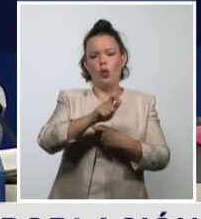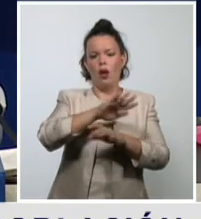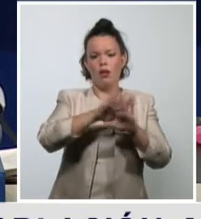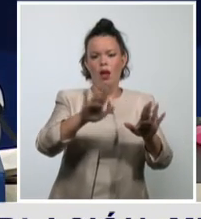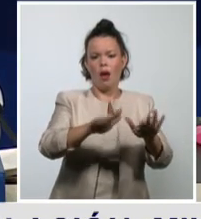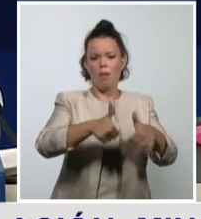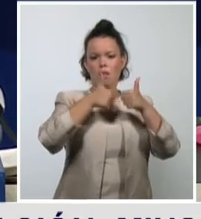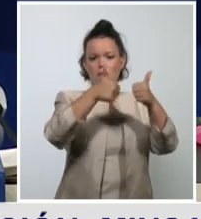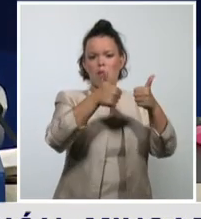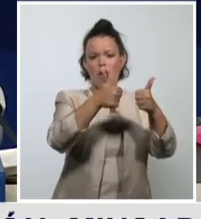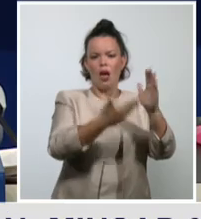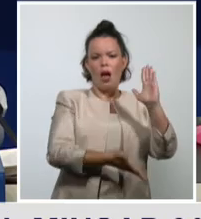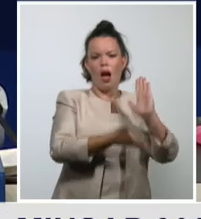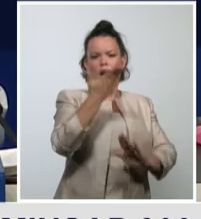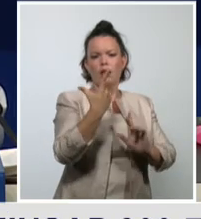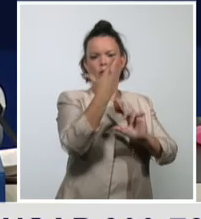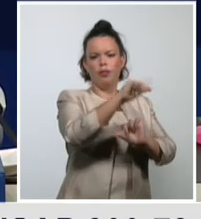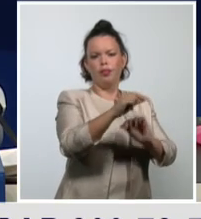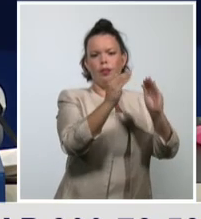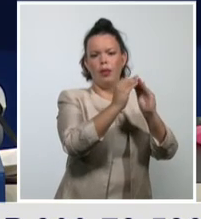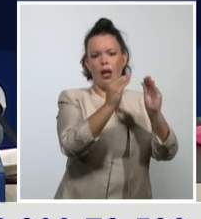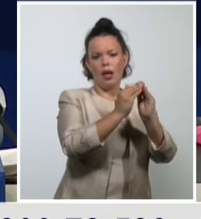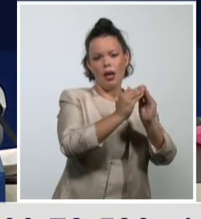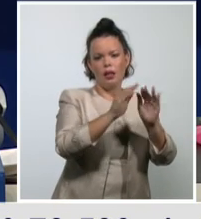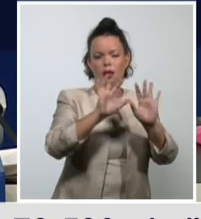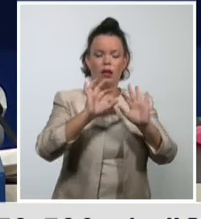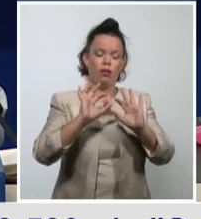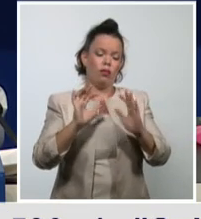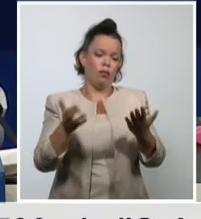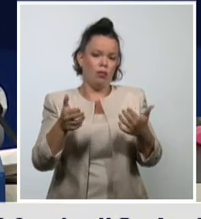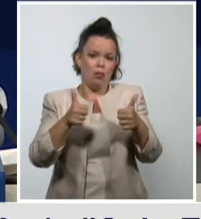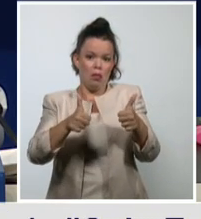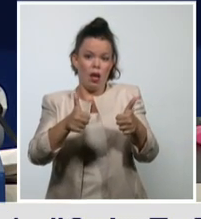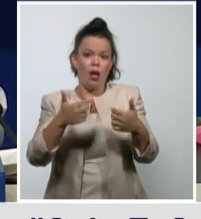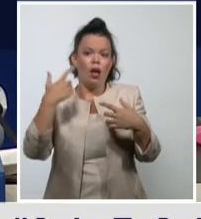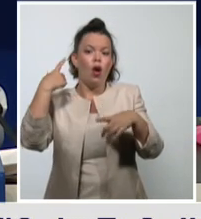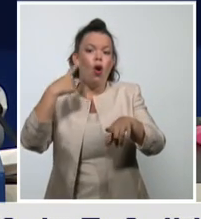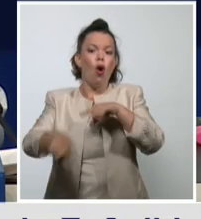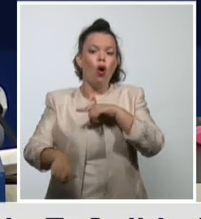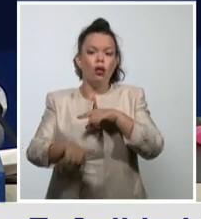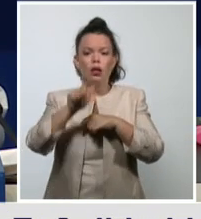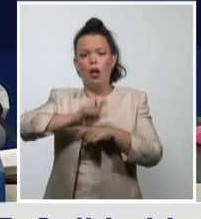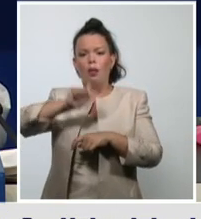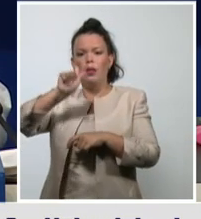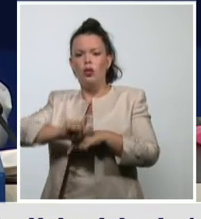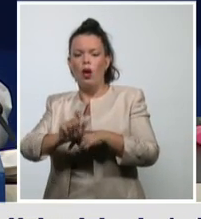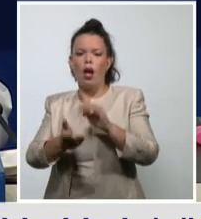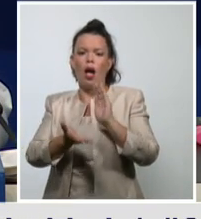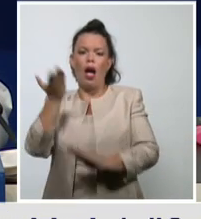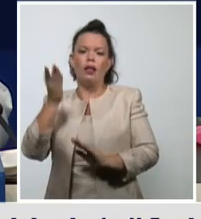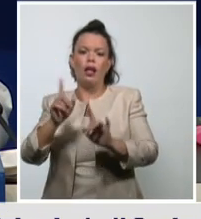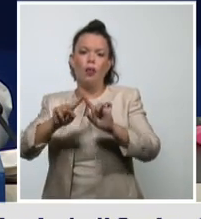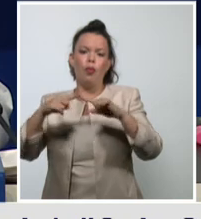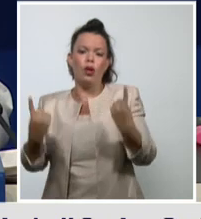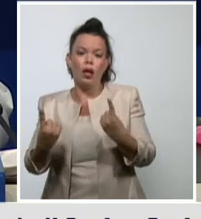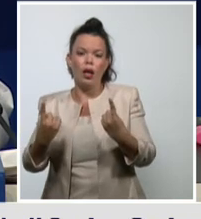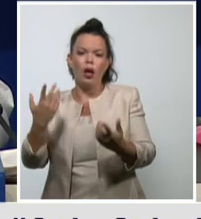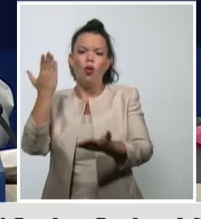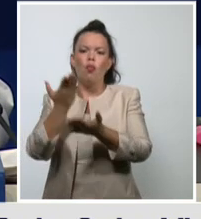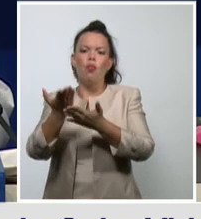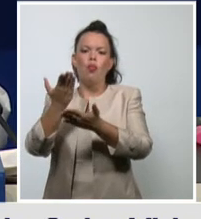y se recuperan y cumplen con lo que está establecido. Otros pacientes se van de alta porque las pruebas que se